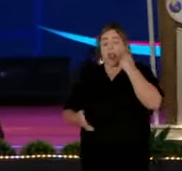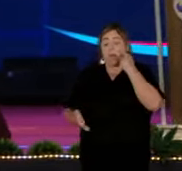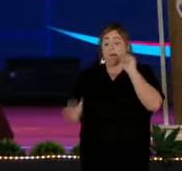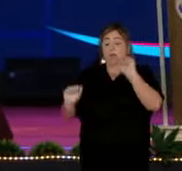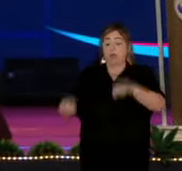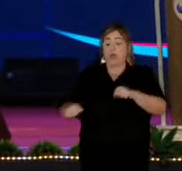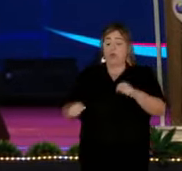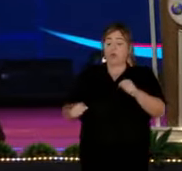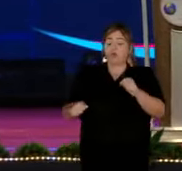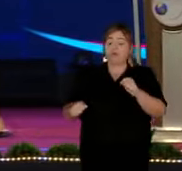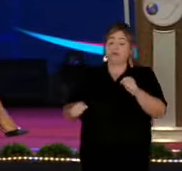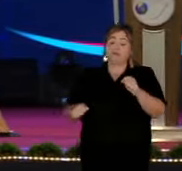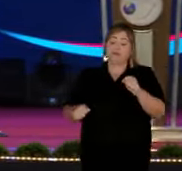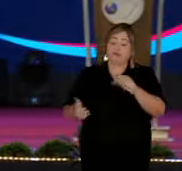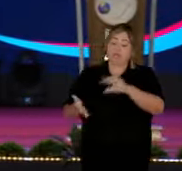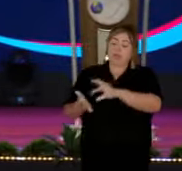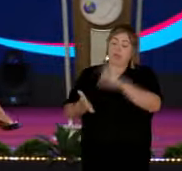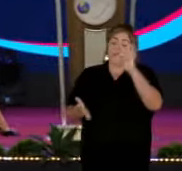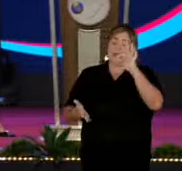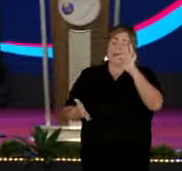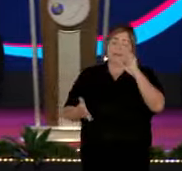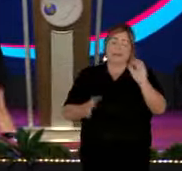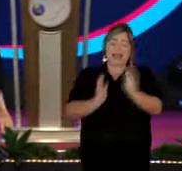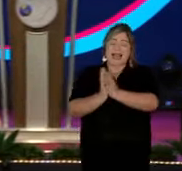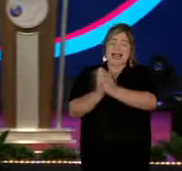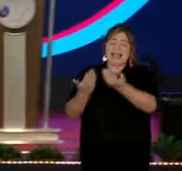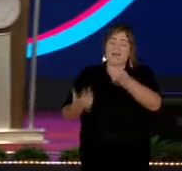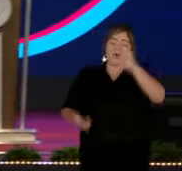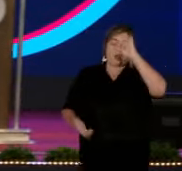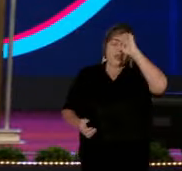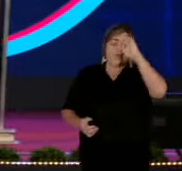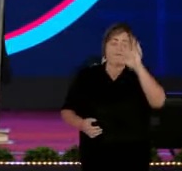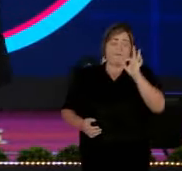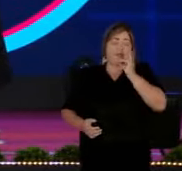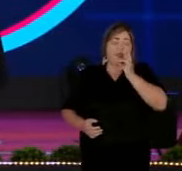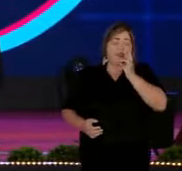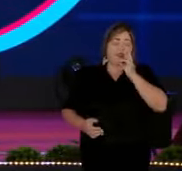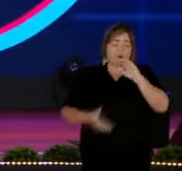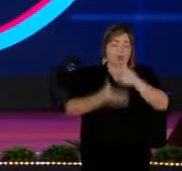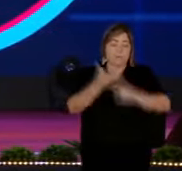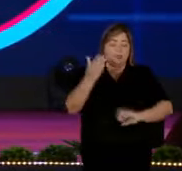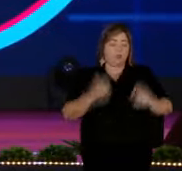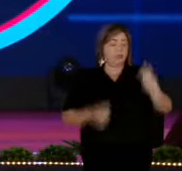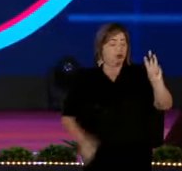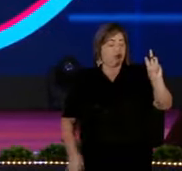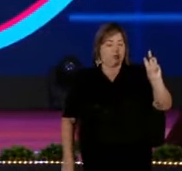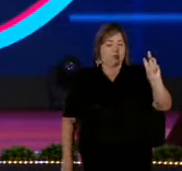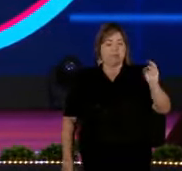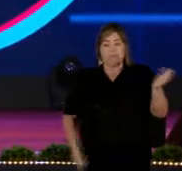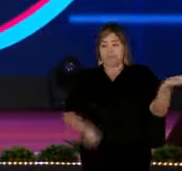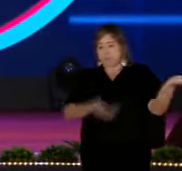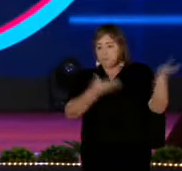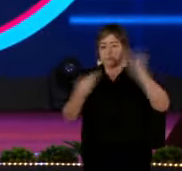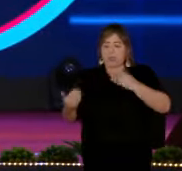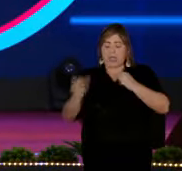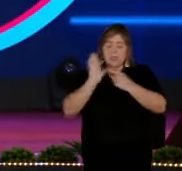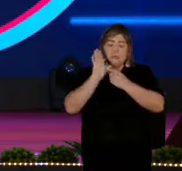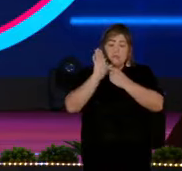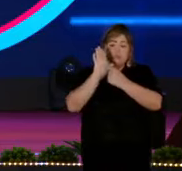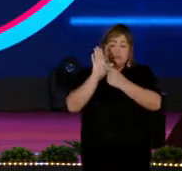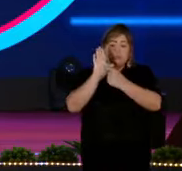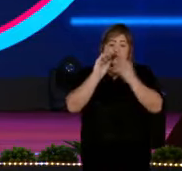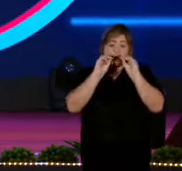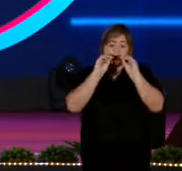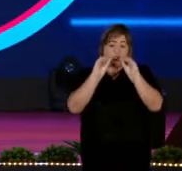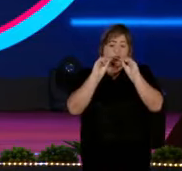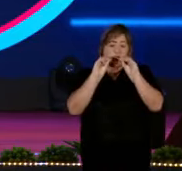el libro de los Efesios, capítulo 6, si va conmigo se la voy a enseñar.